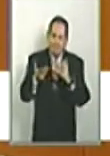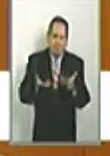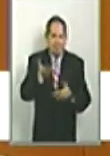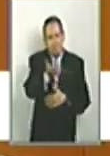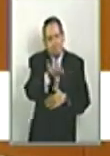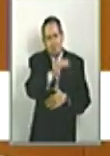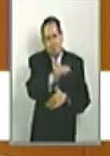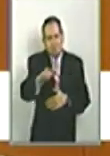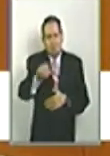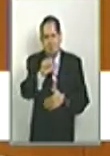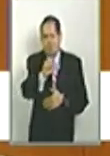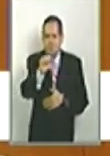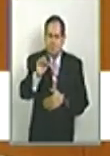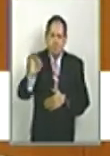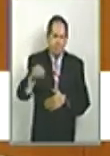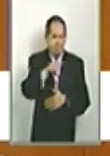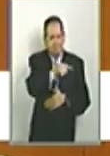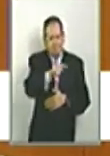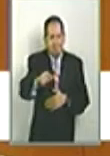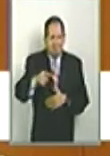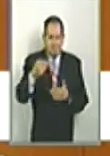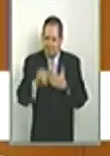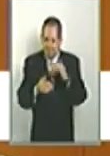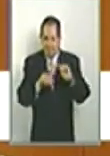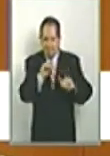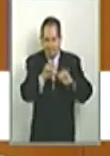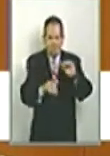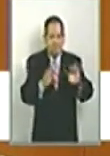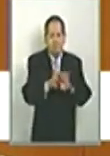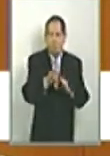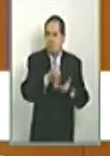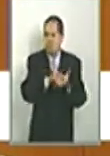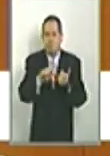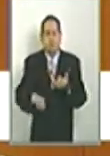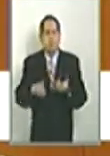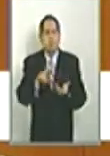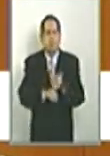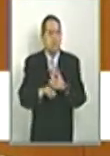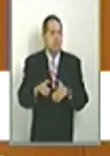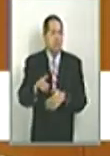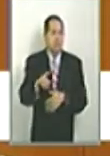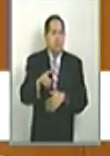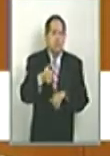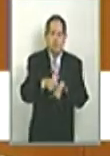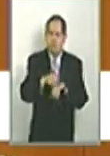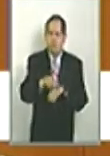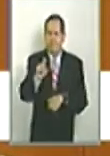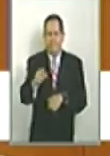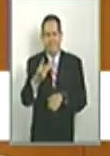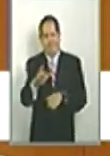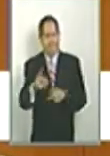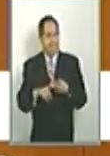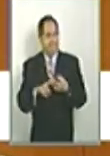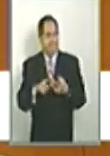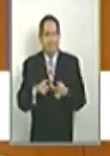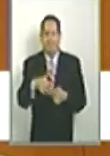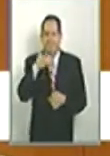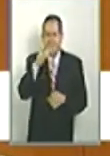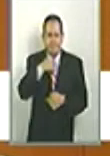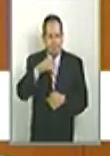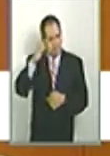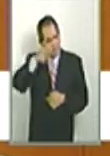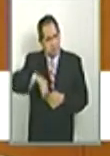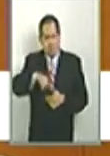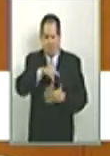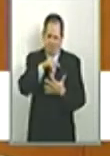a la Auditoría Superior de la Federación en relación con casos como el ejercicio del ramo 23, la estafa maestra, entre